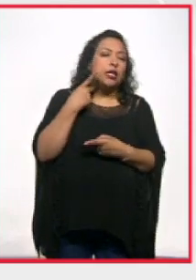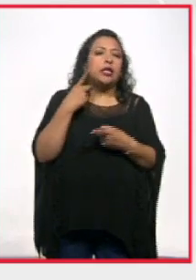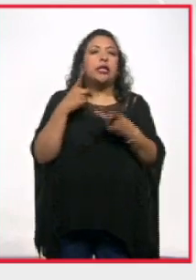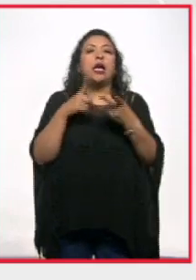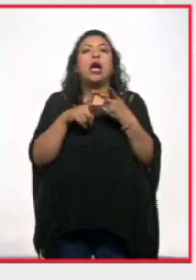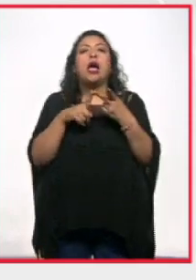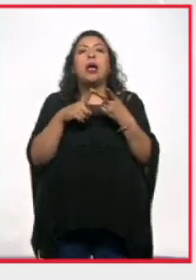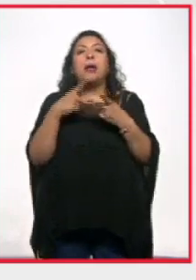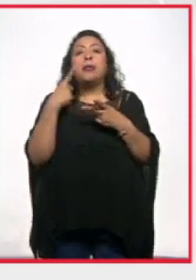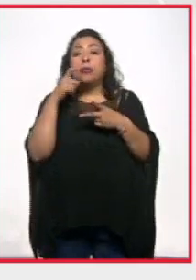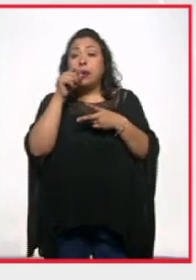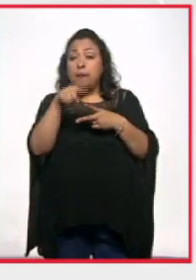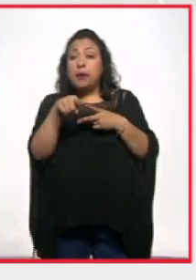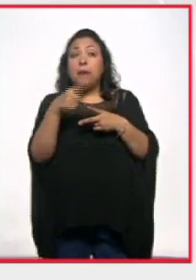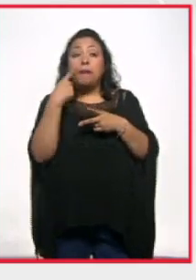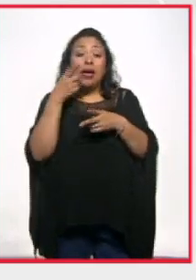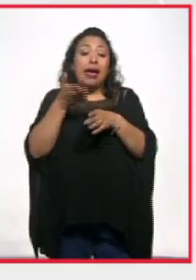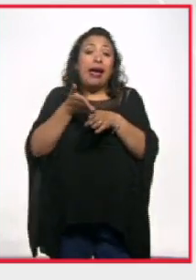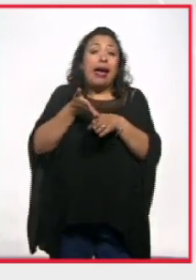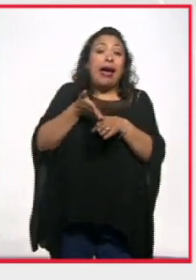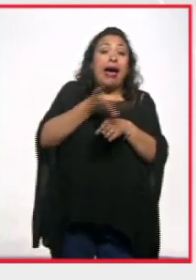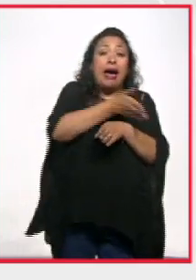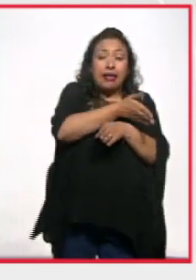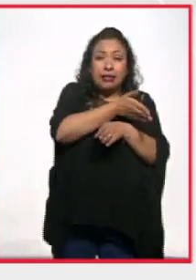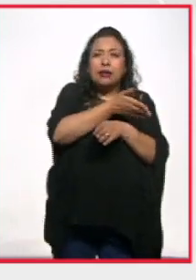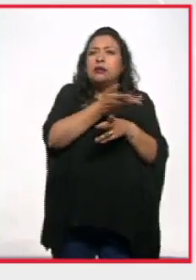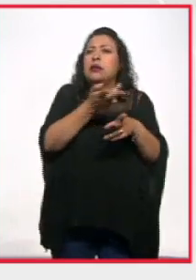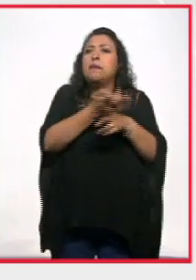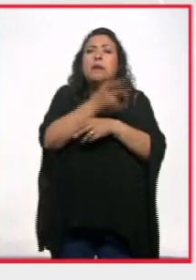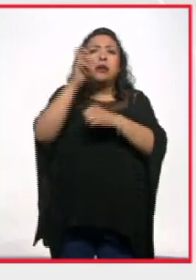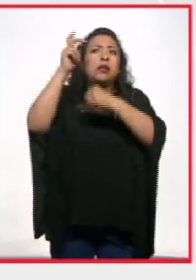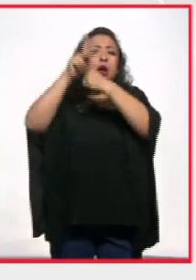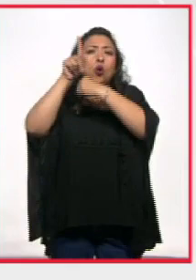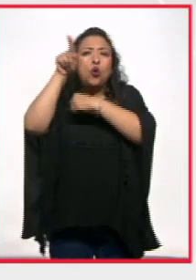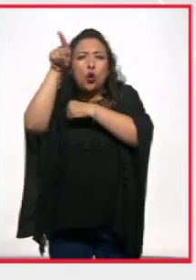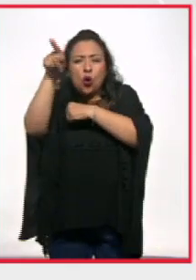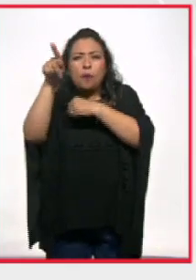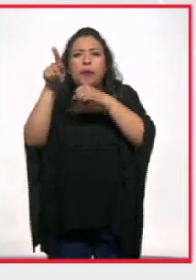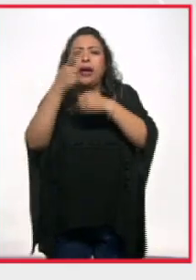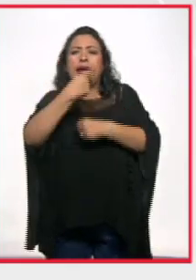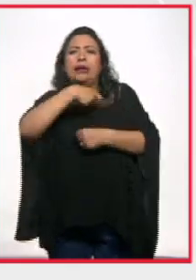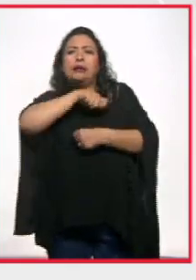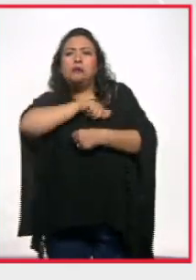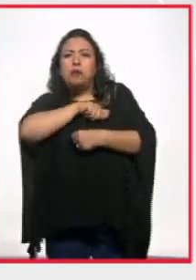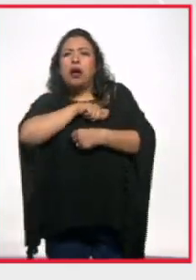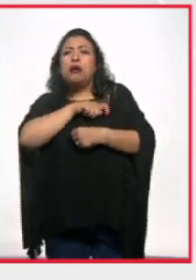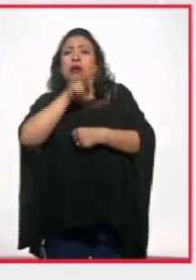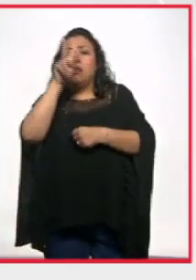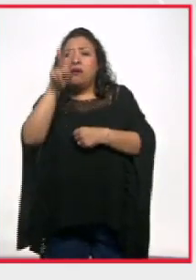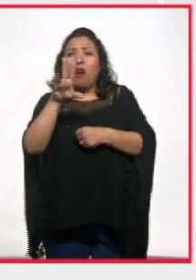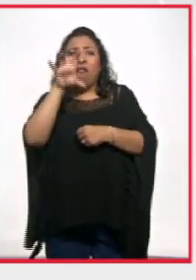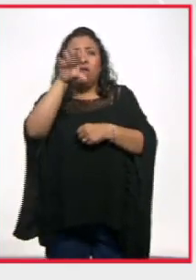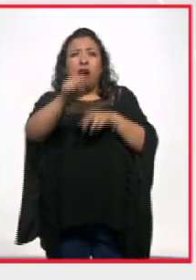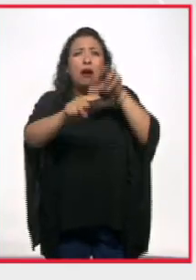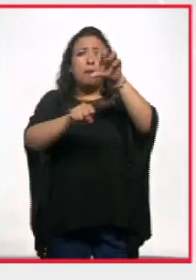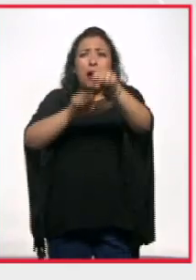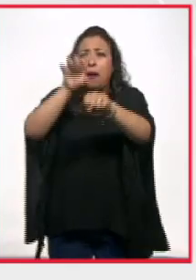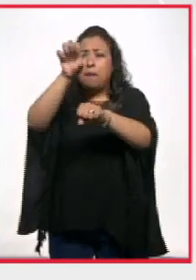la aproximación también al antecedente, qué ocurre en Europa, cómo España está llevando a cabo muchas